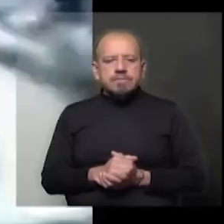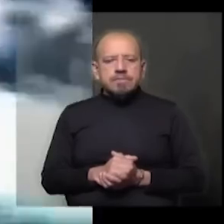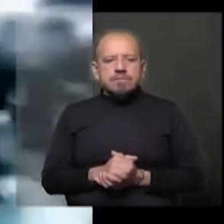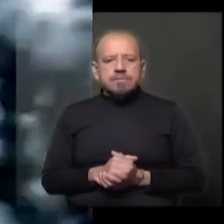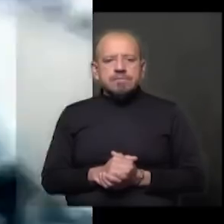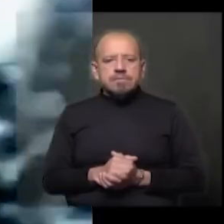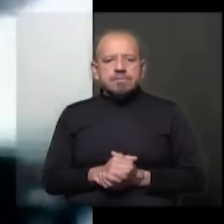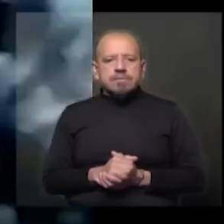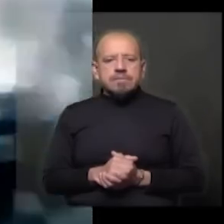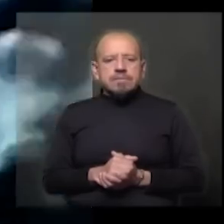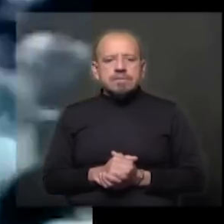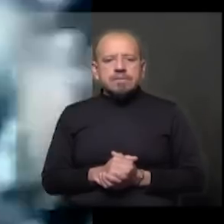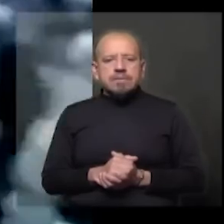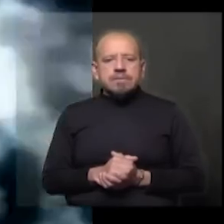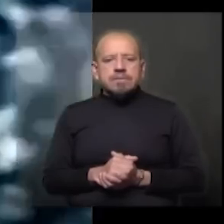orden